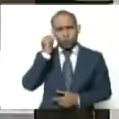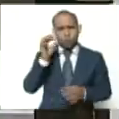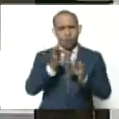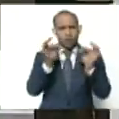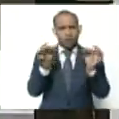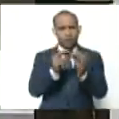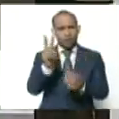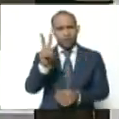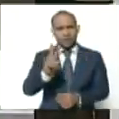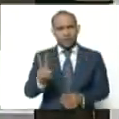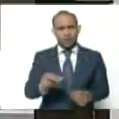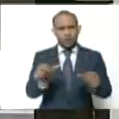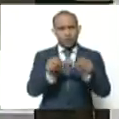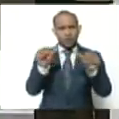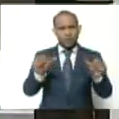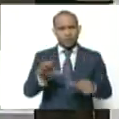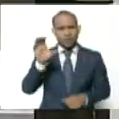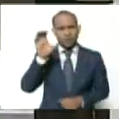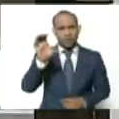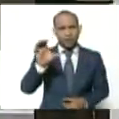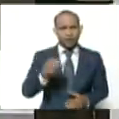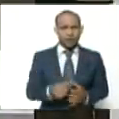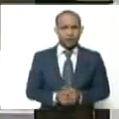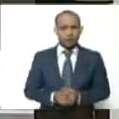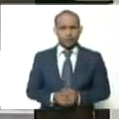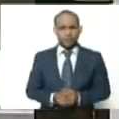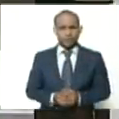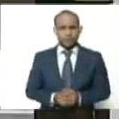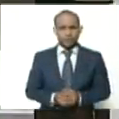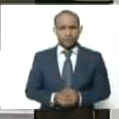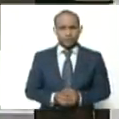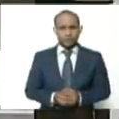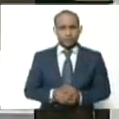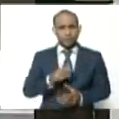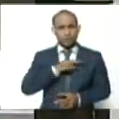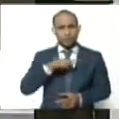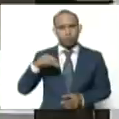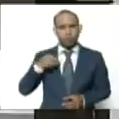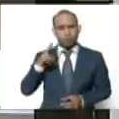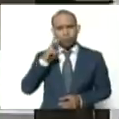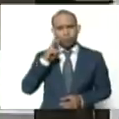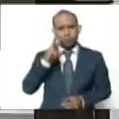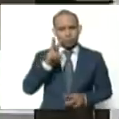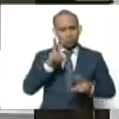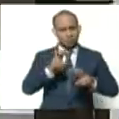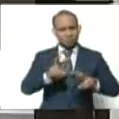familia venezolana, el sistema patria. Hemos estado revisando